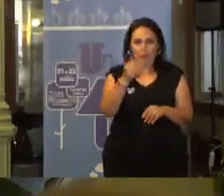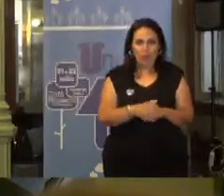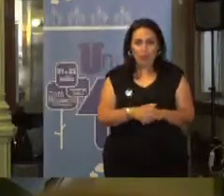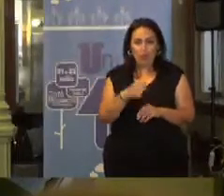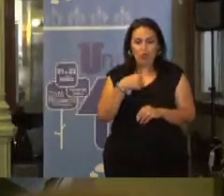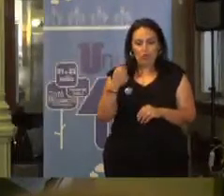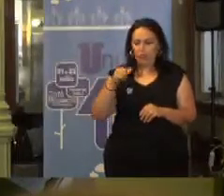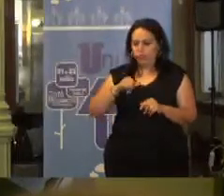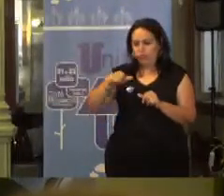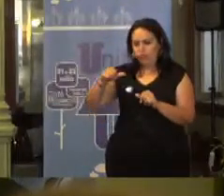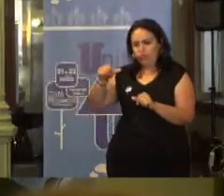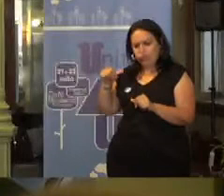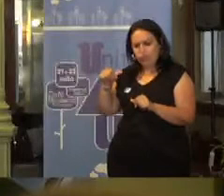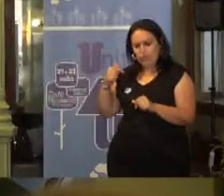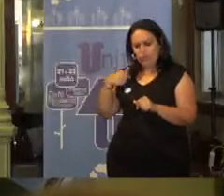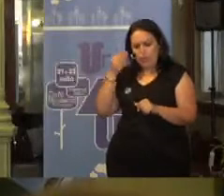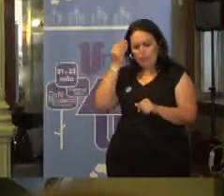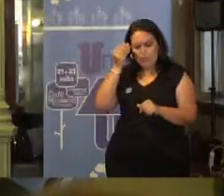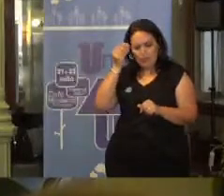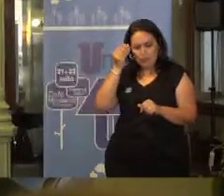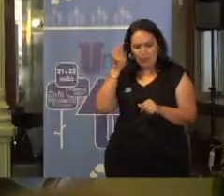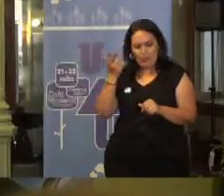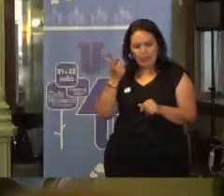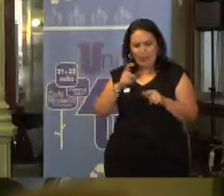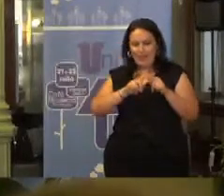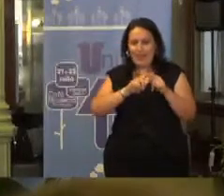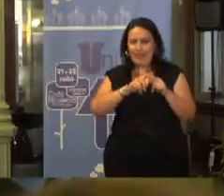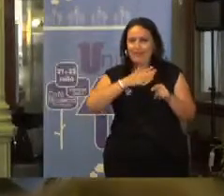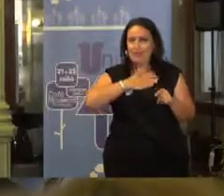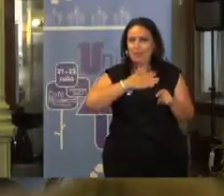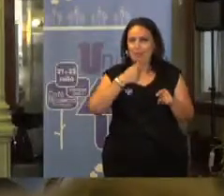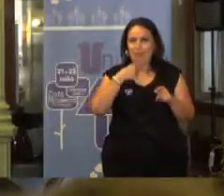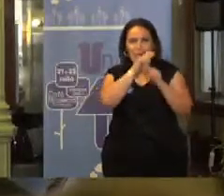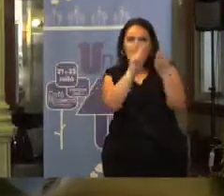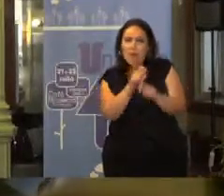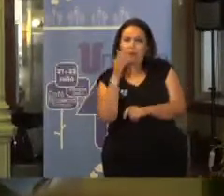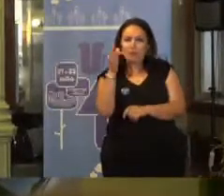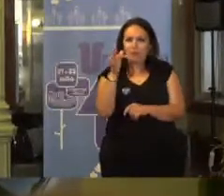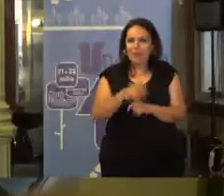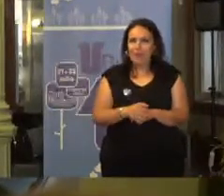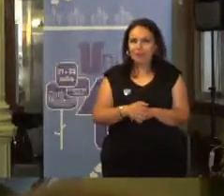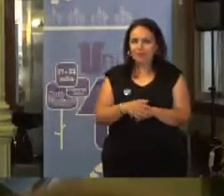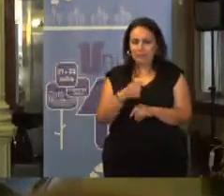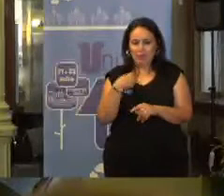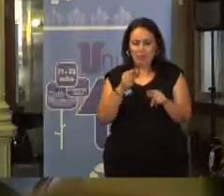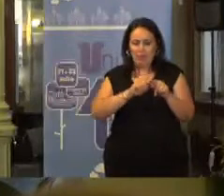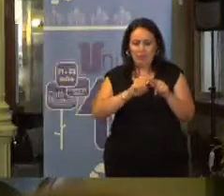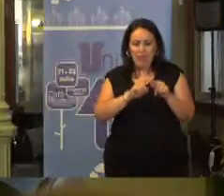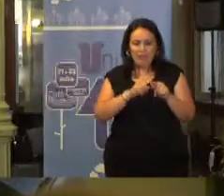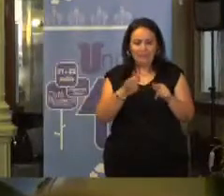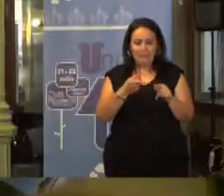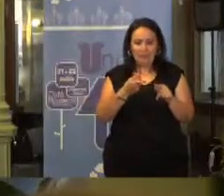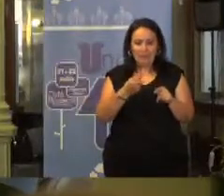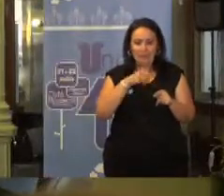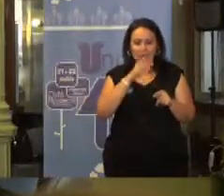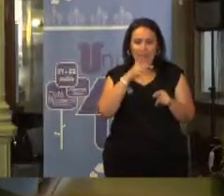pensando que iso formaba parte dun defecto de carácter, que era un rasgo inadecuado porque se sufre